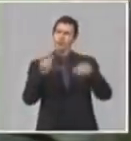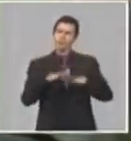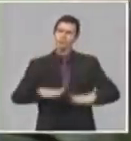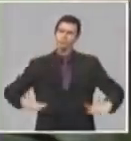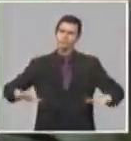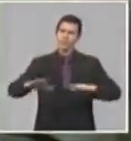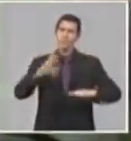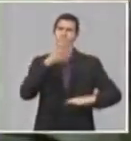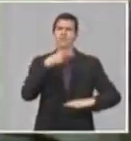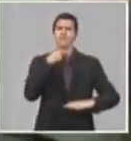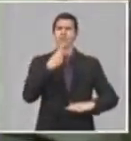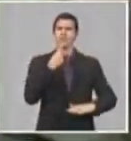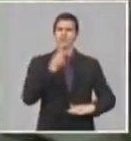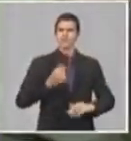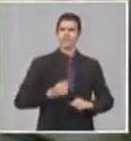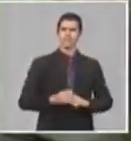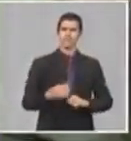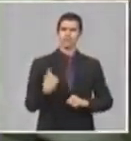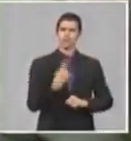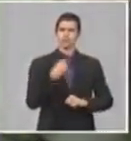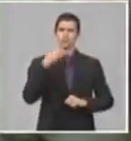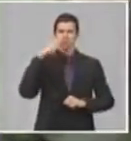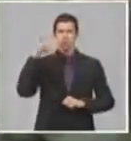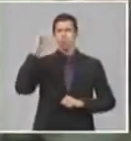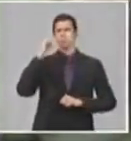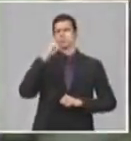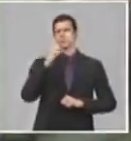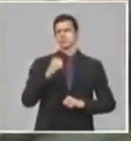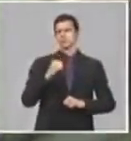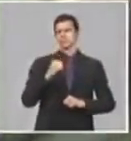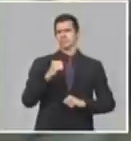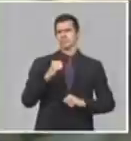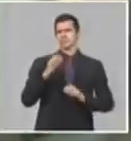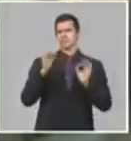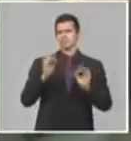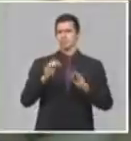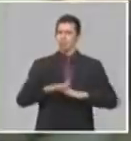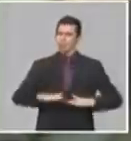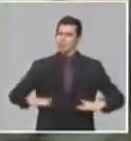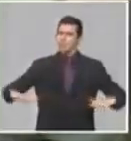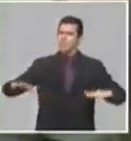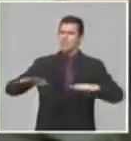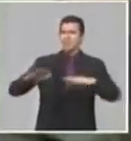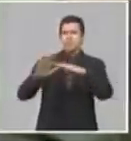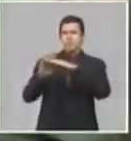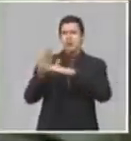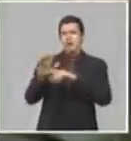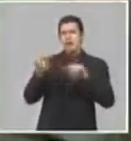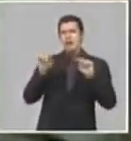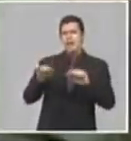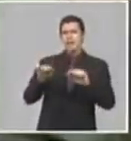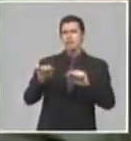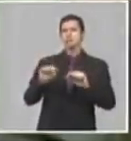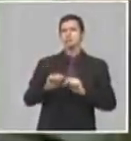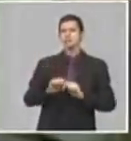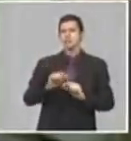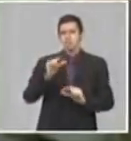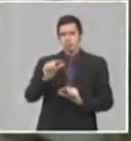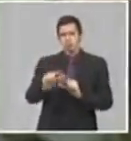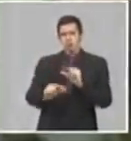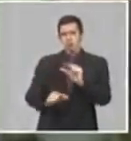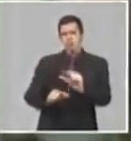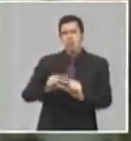percatar de que aquella mesa redonda se convertiría